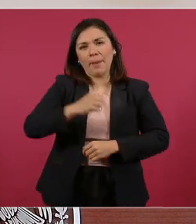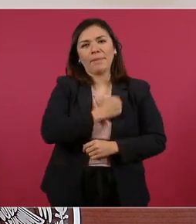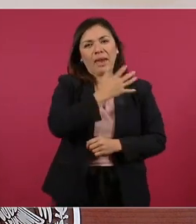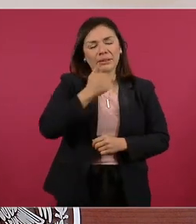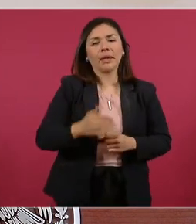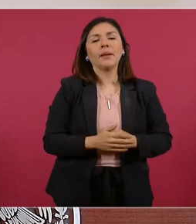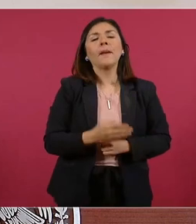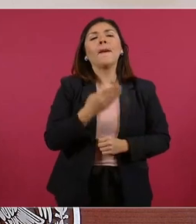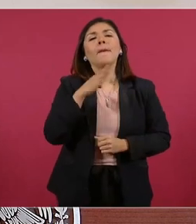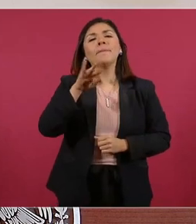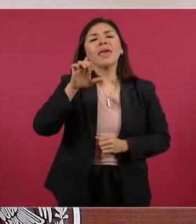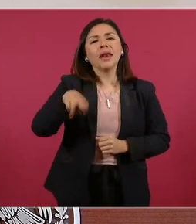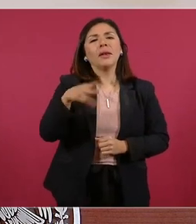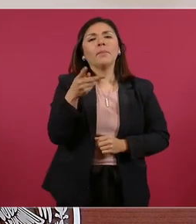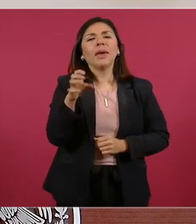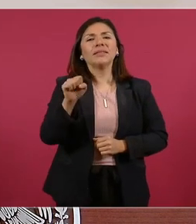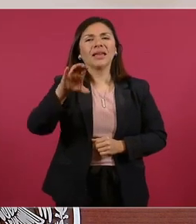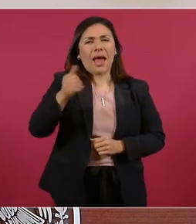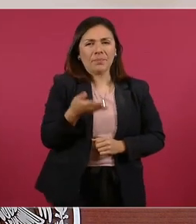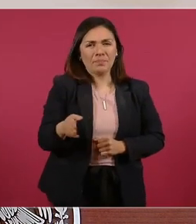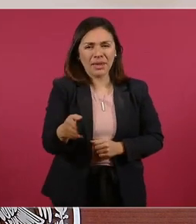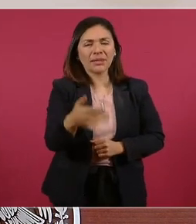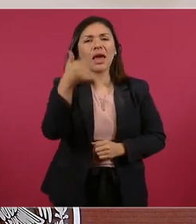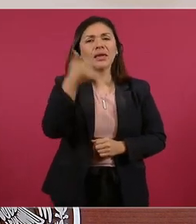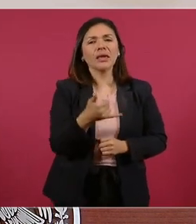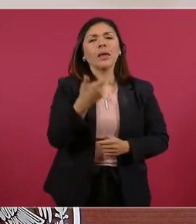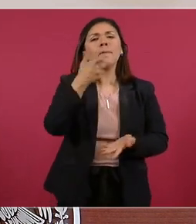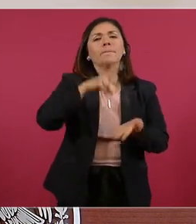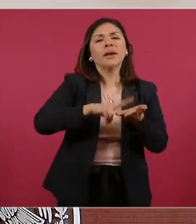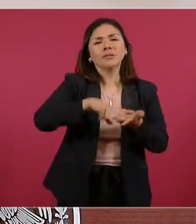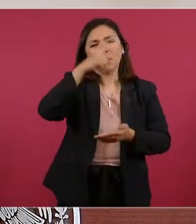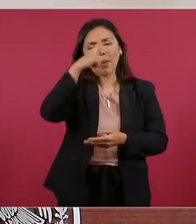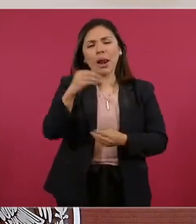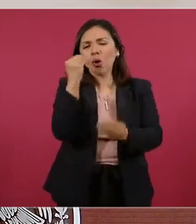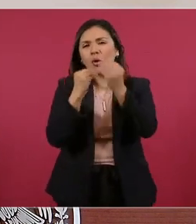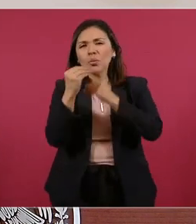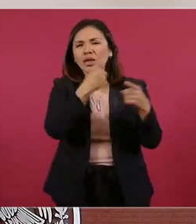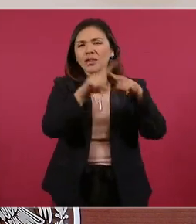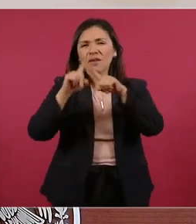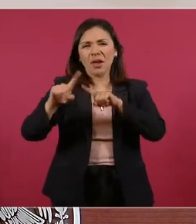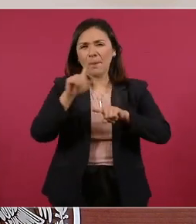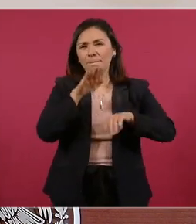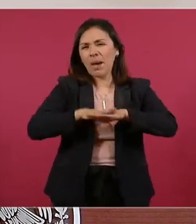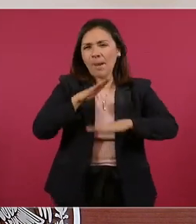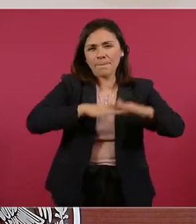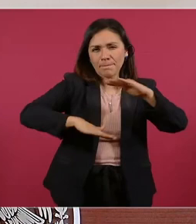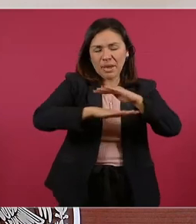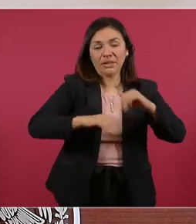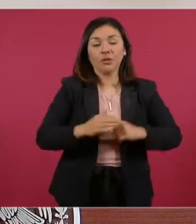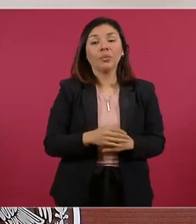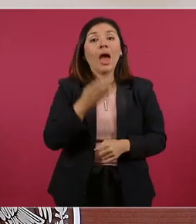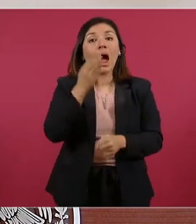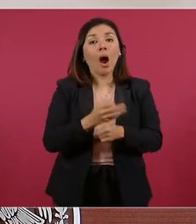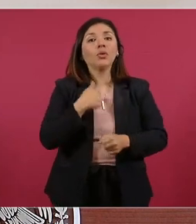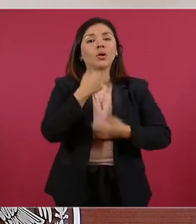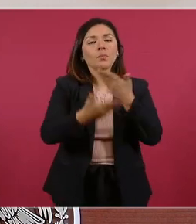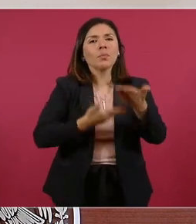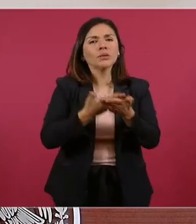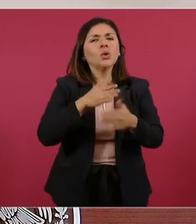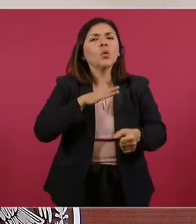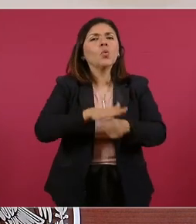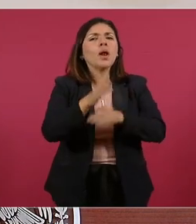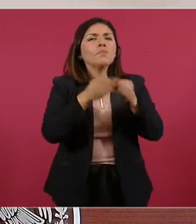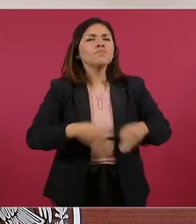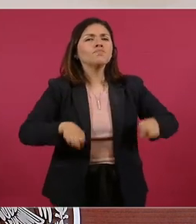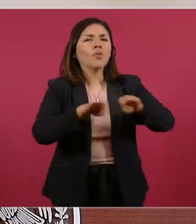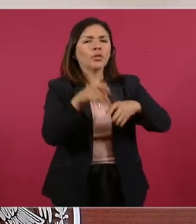y precios de garantía a productos alimentarios básicos. Presentaré a ustedes los aspectos más